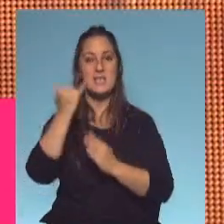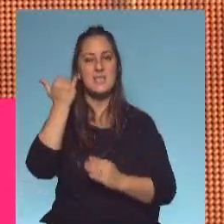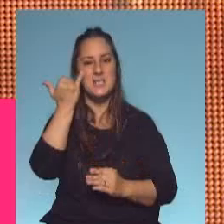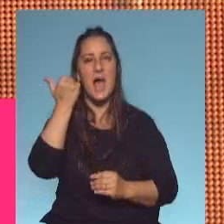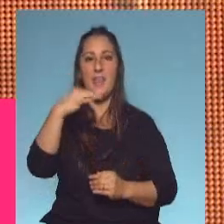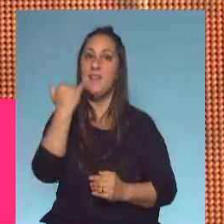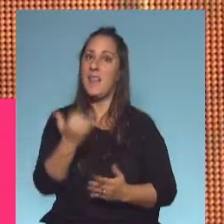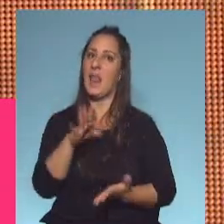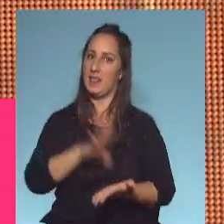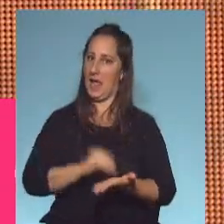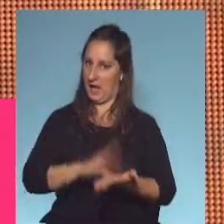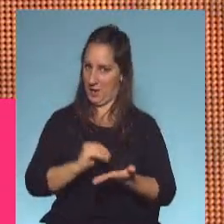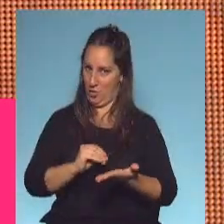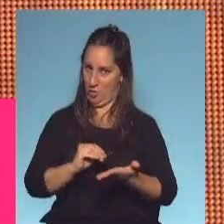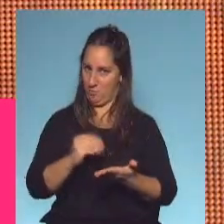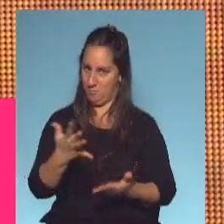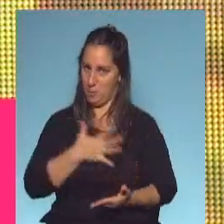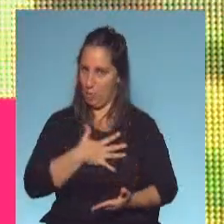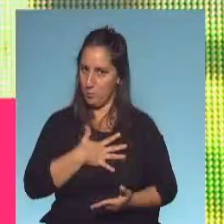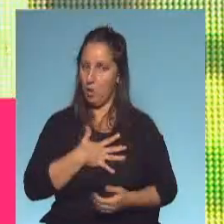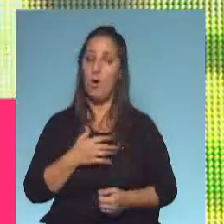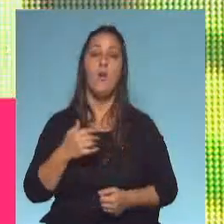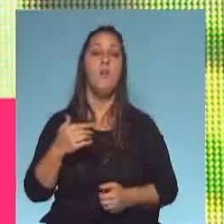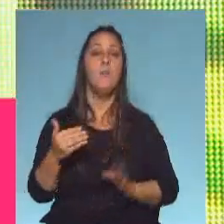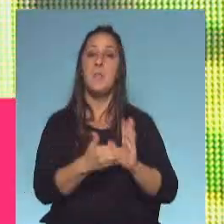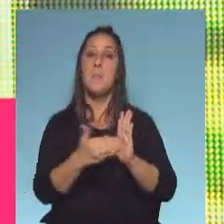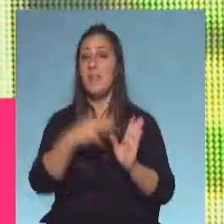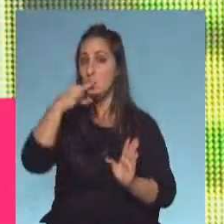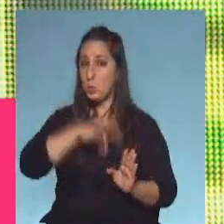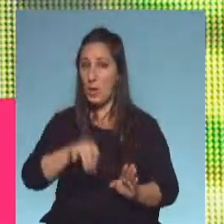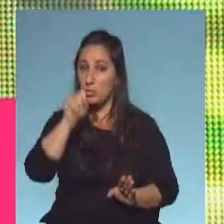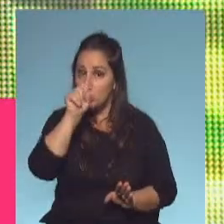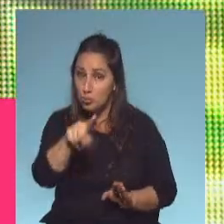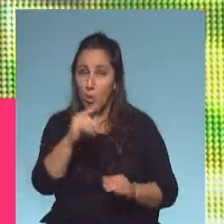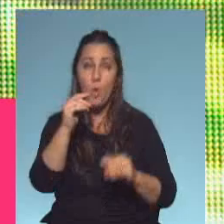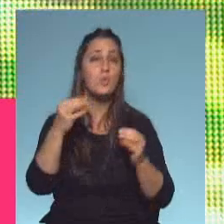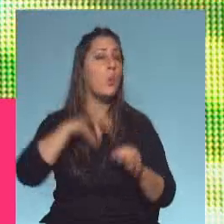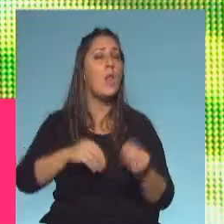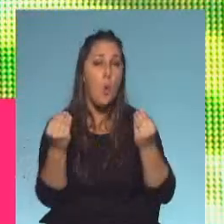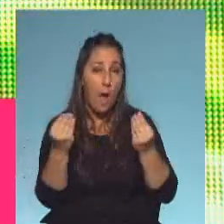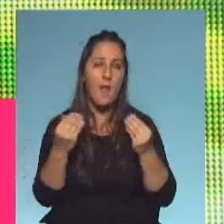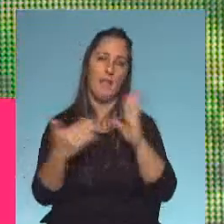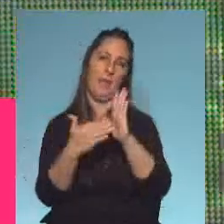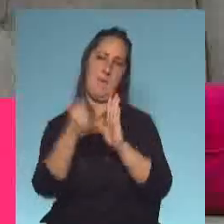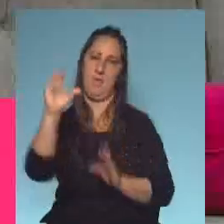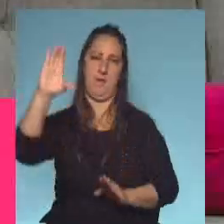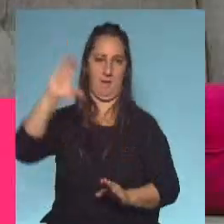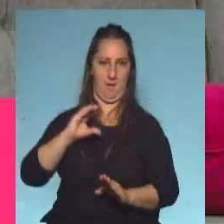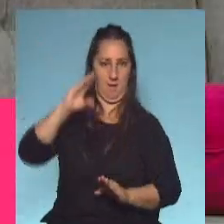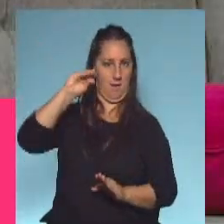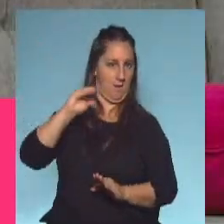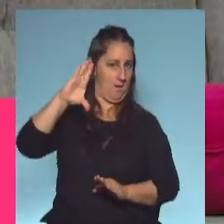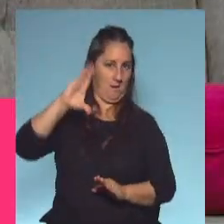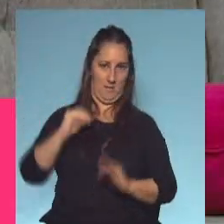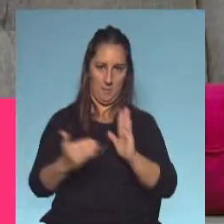tu terreno propio. Claro. Ahí según lo que vos ganás es cuánta plata te van a dar. Exactamente. Siempre, ¿cuánto es el monto que te